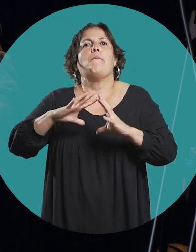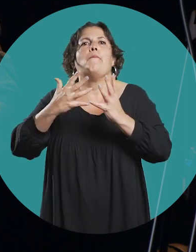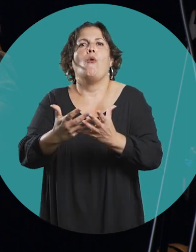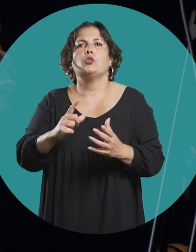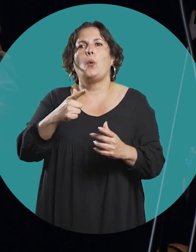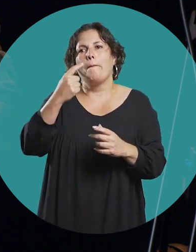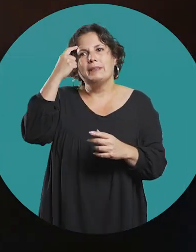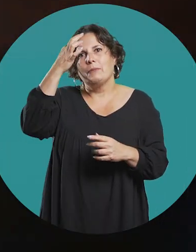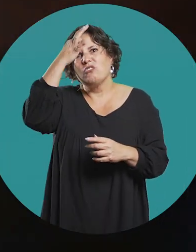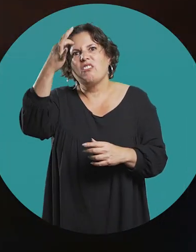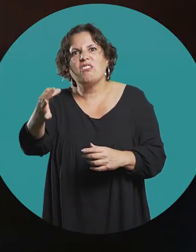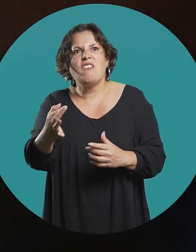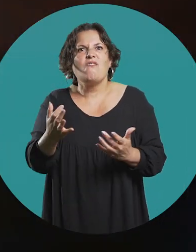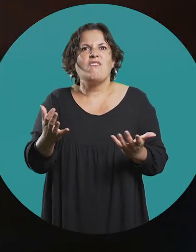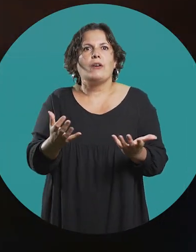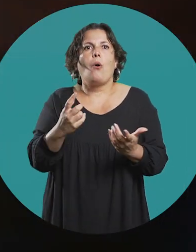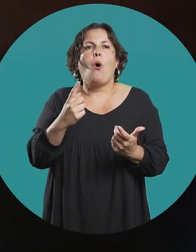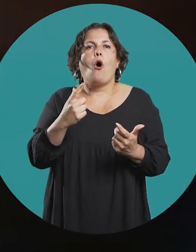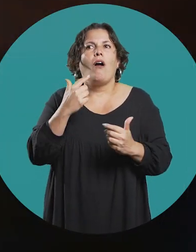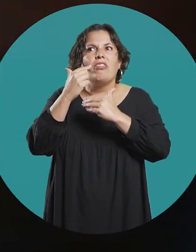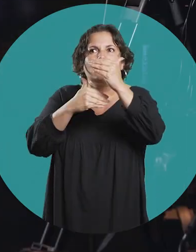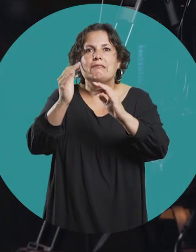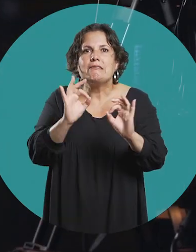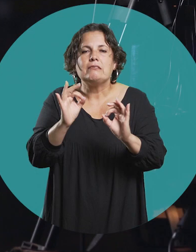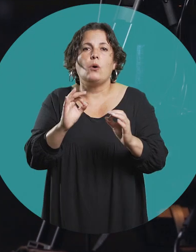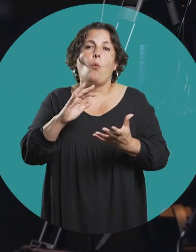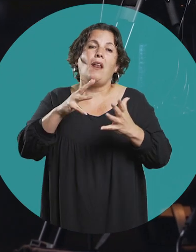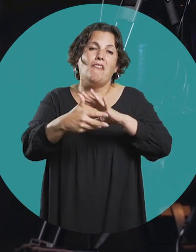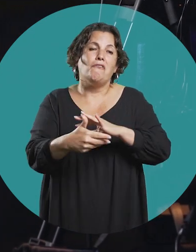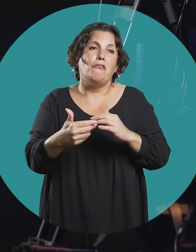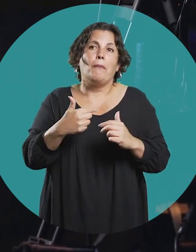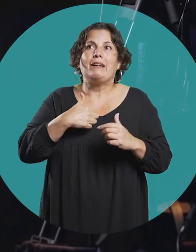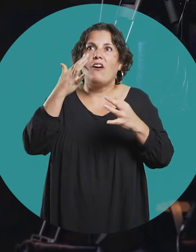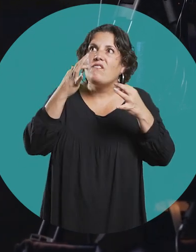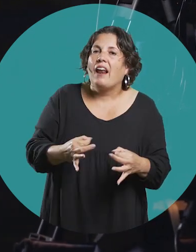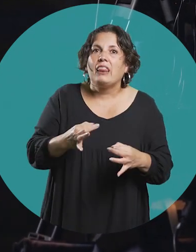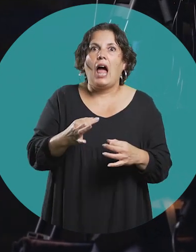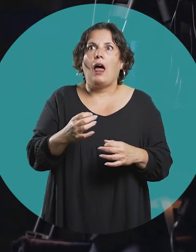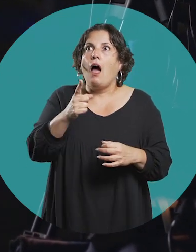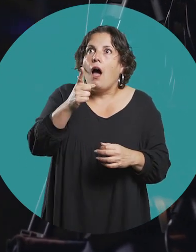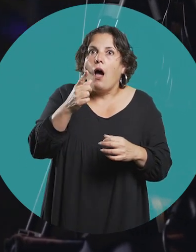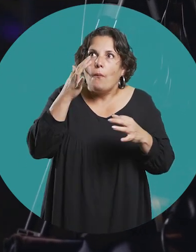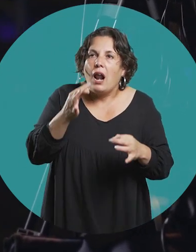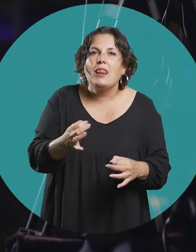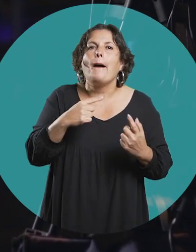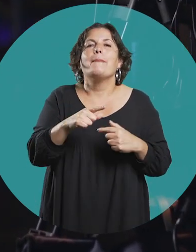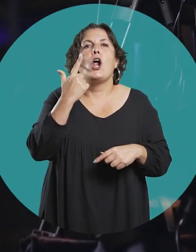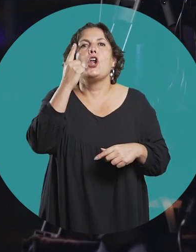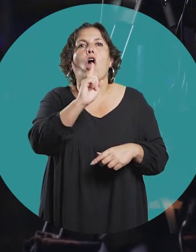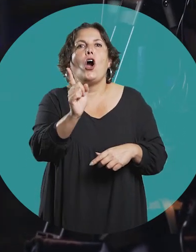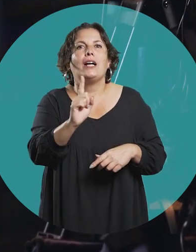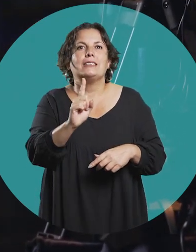pensamiento científico. De alguna manera tomamos las verdades sin conocer